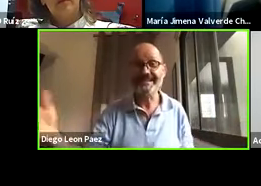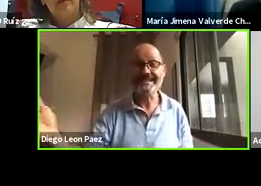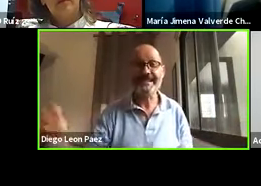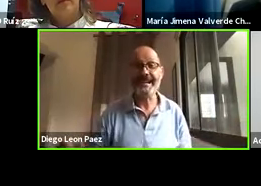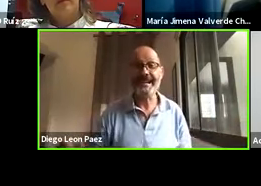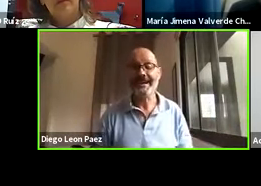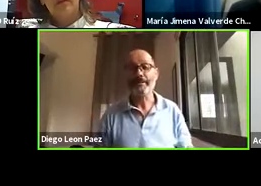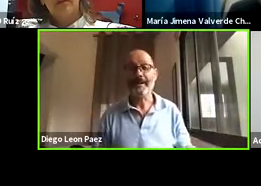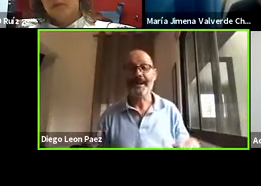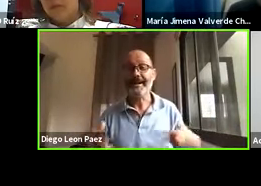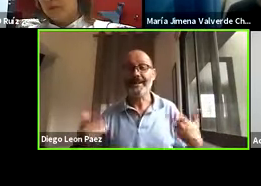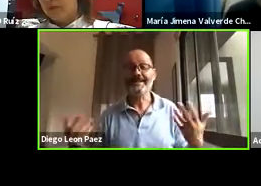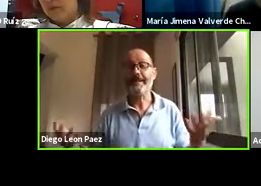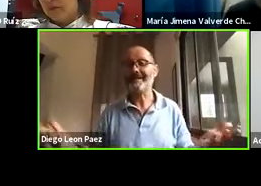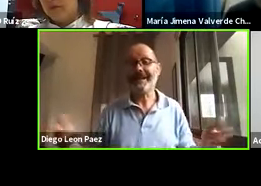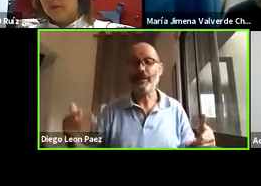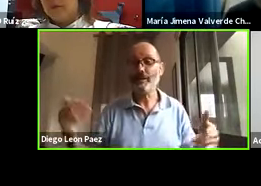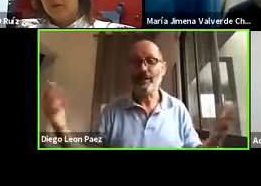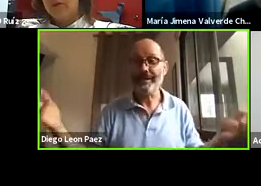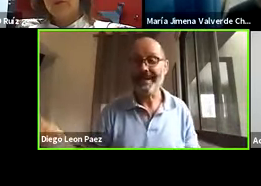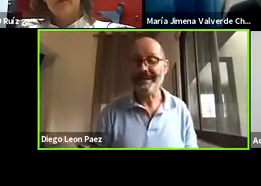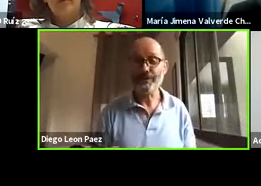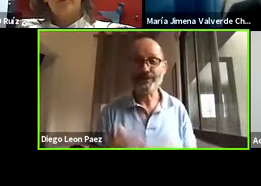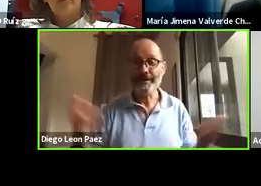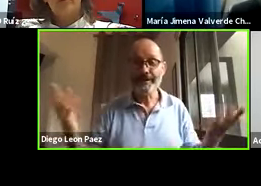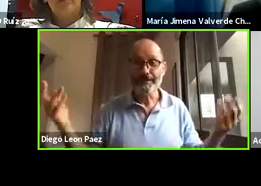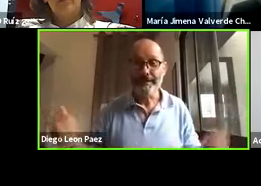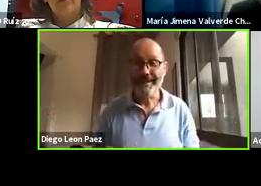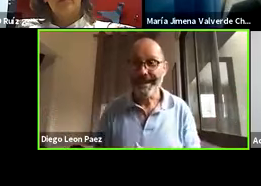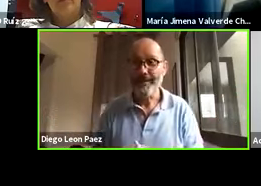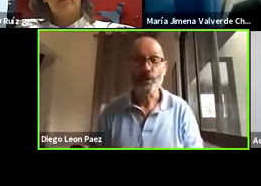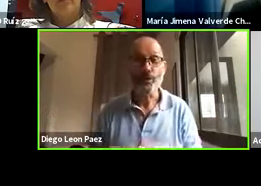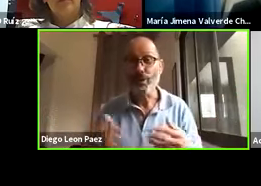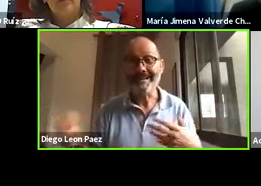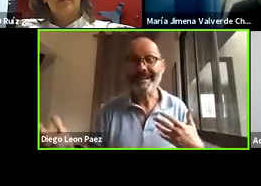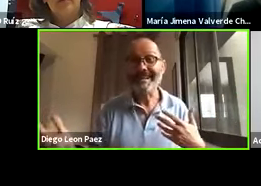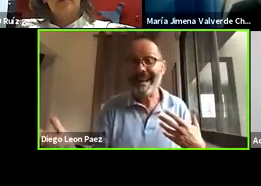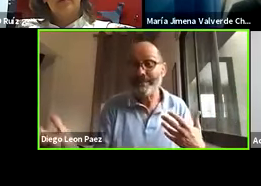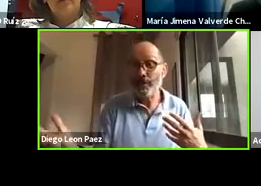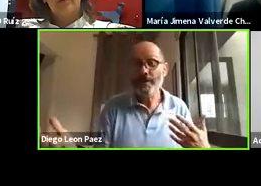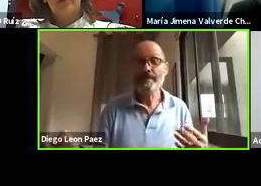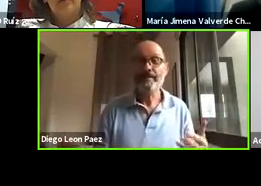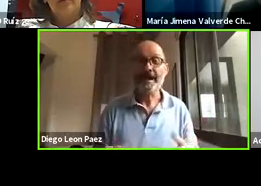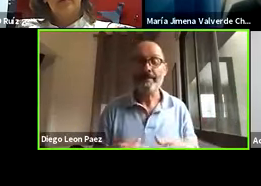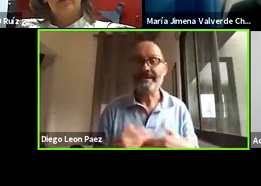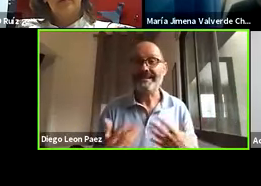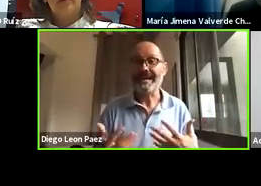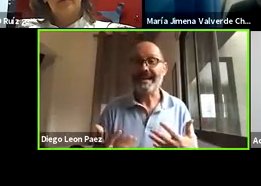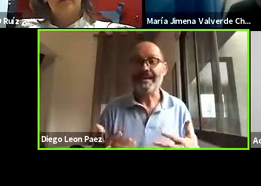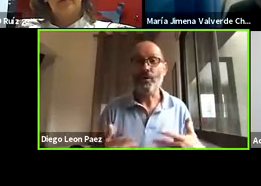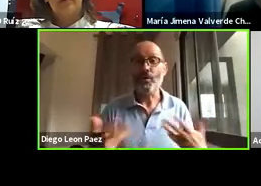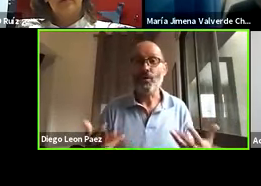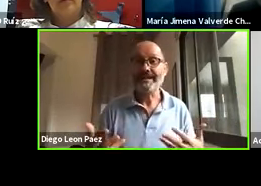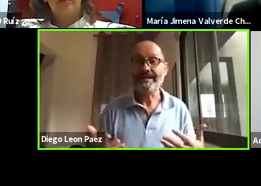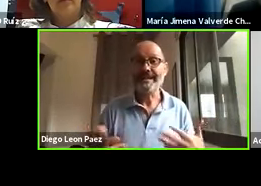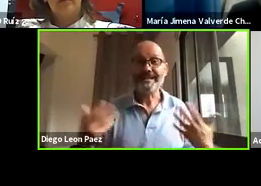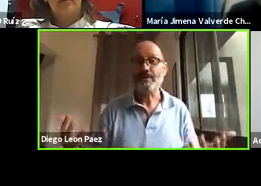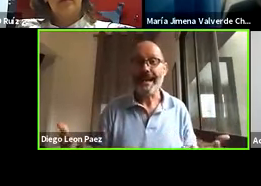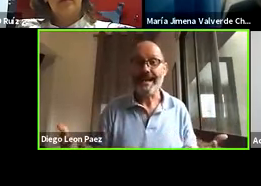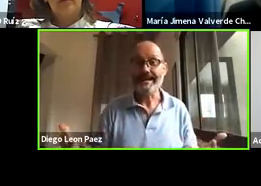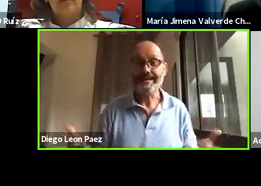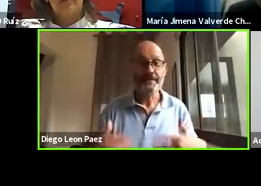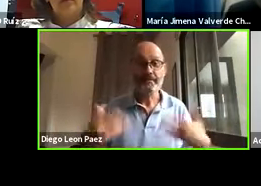etcétera verdad y se va a presentar en los mejores teatros verdad o hacer teatro para presentar obras